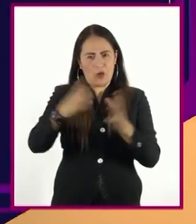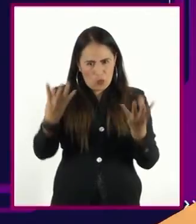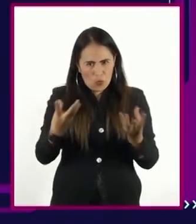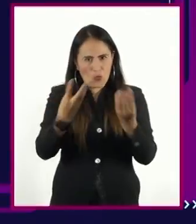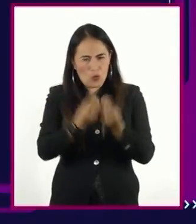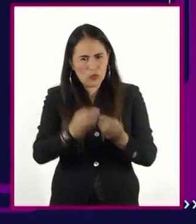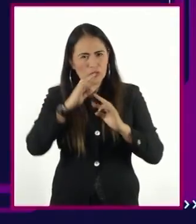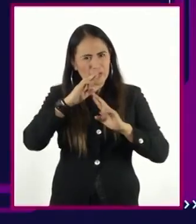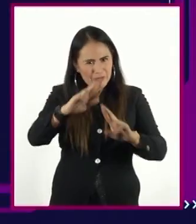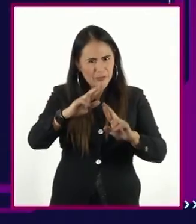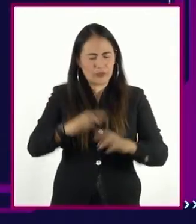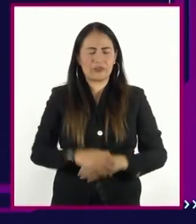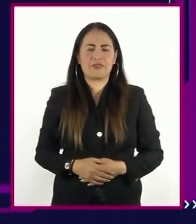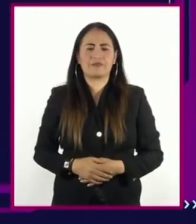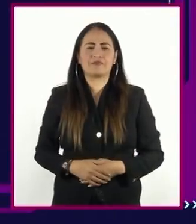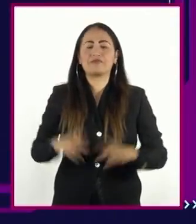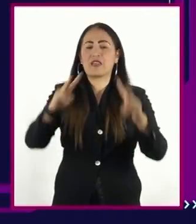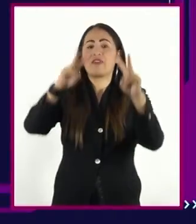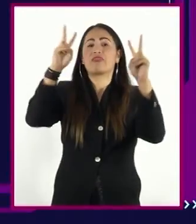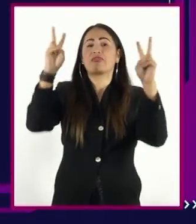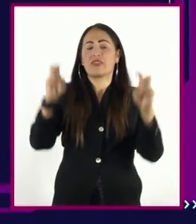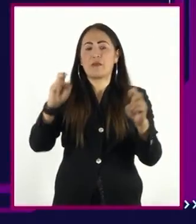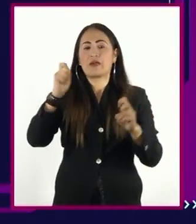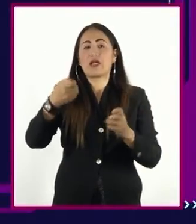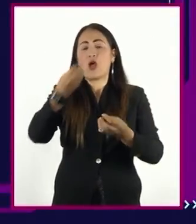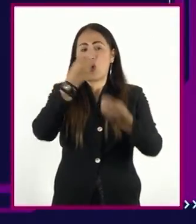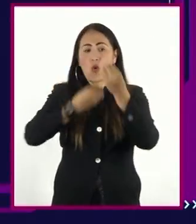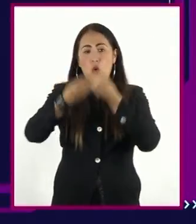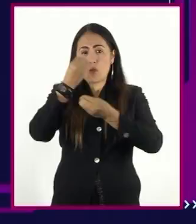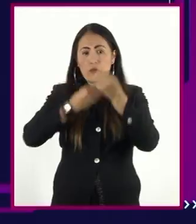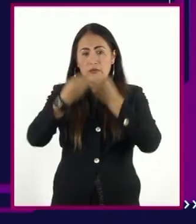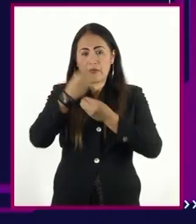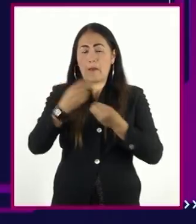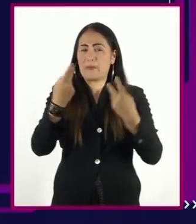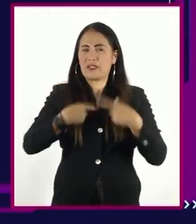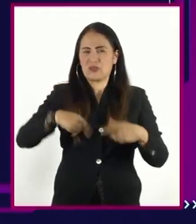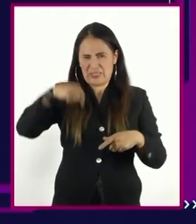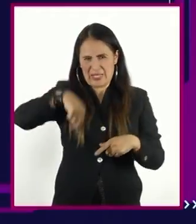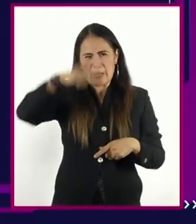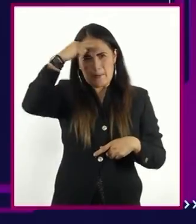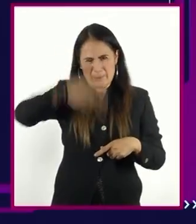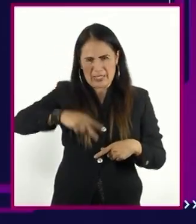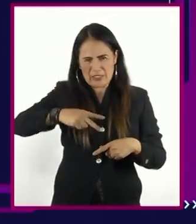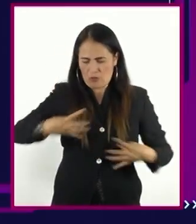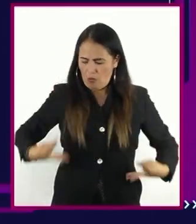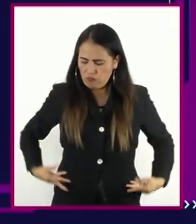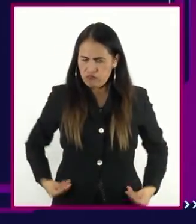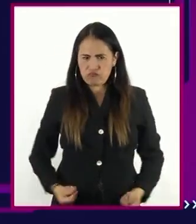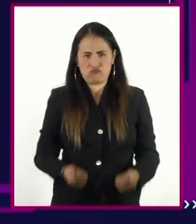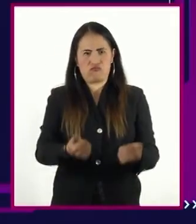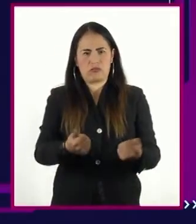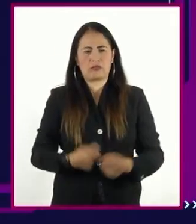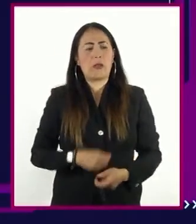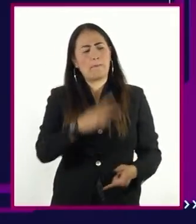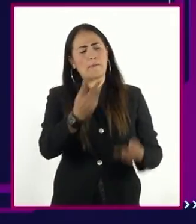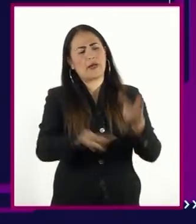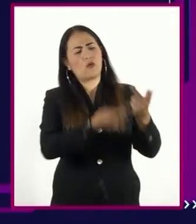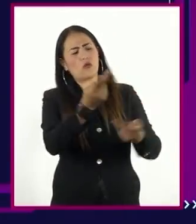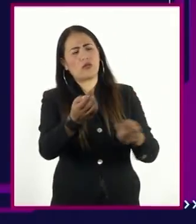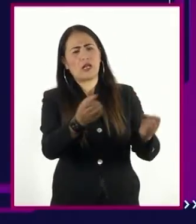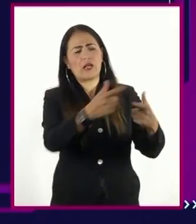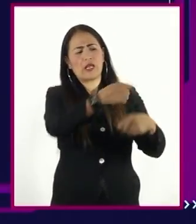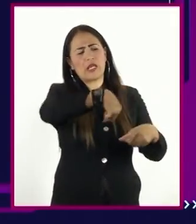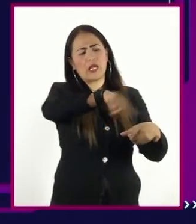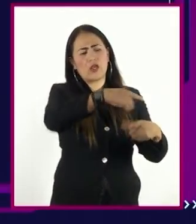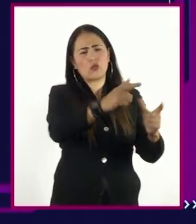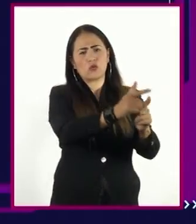nosotros. El título era Alimentos en los que más gasta el mexicano y decía que se había encuestado a 1000 personas y